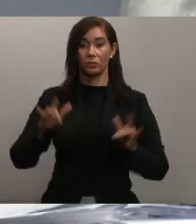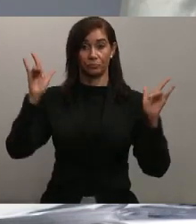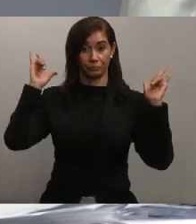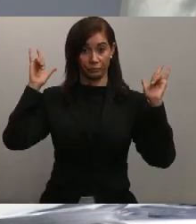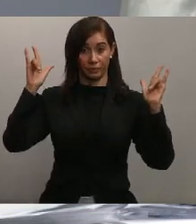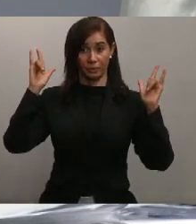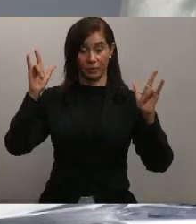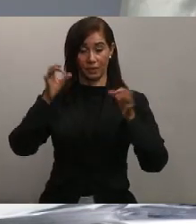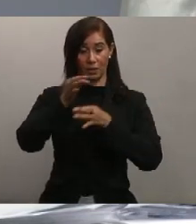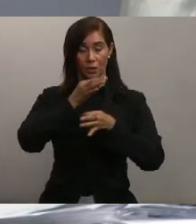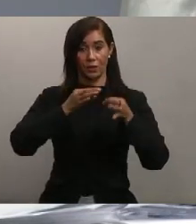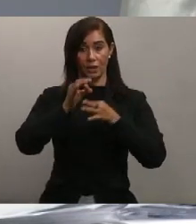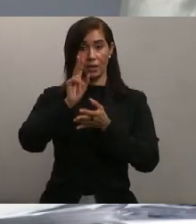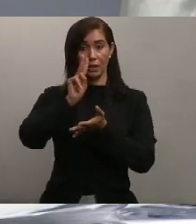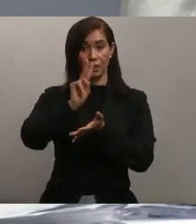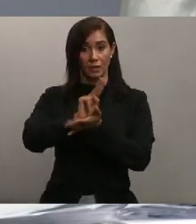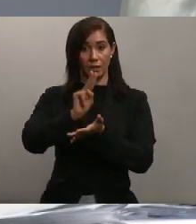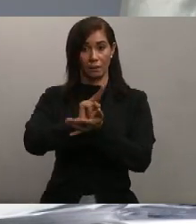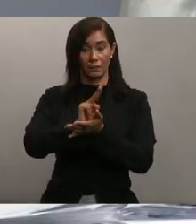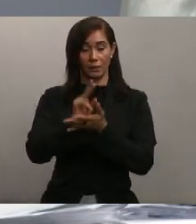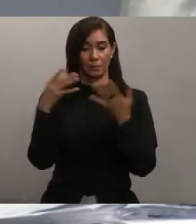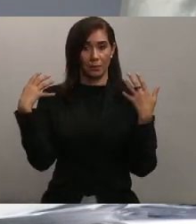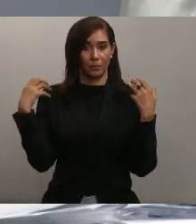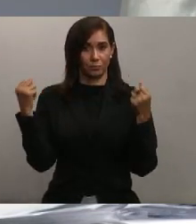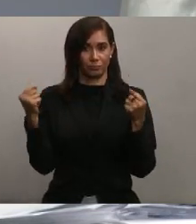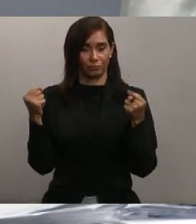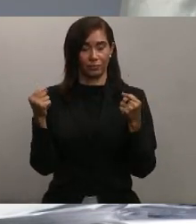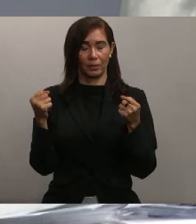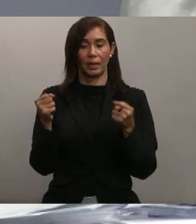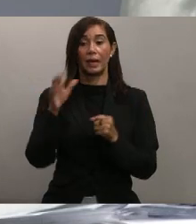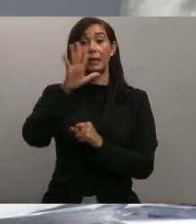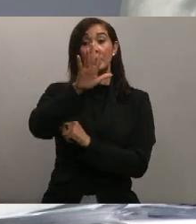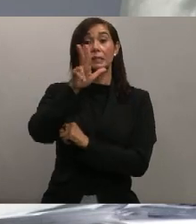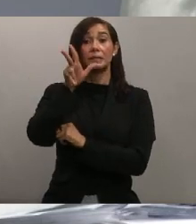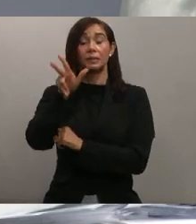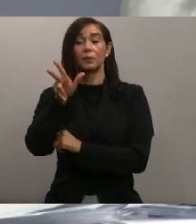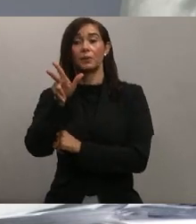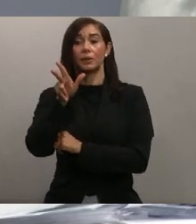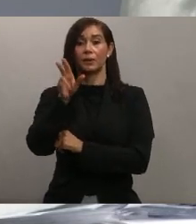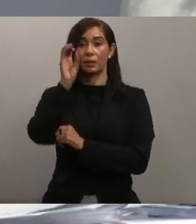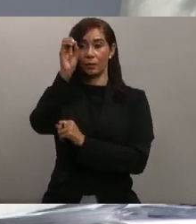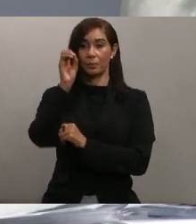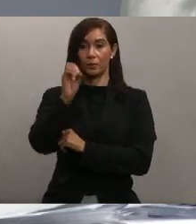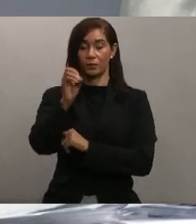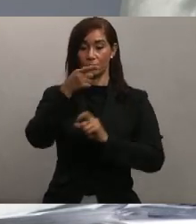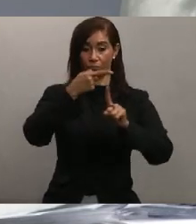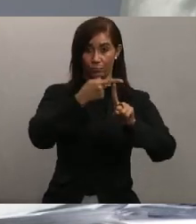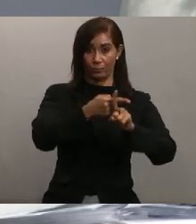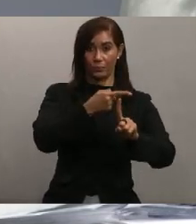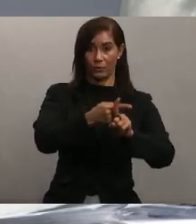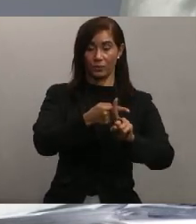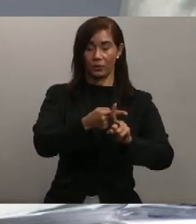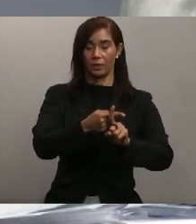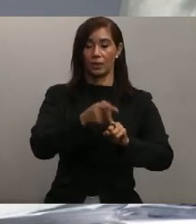Santiago, Duarte y La Vega. El 53% de los casos confirmados,